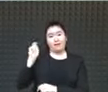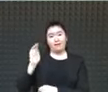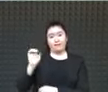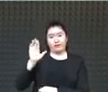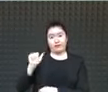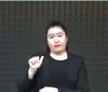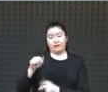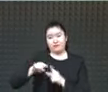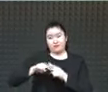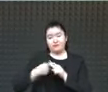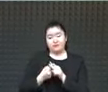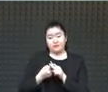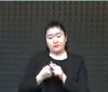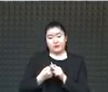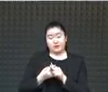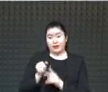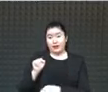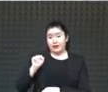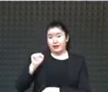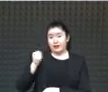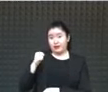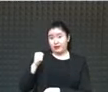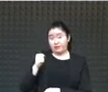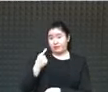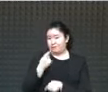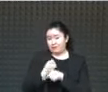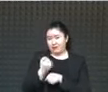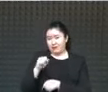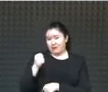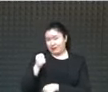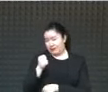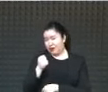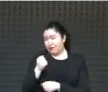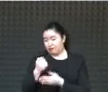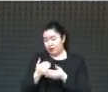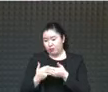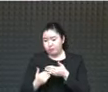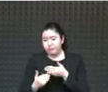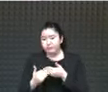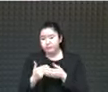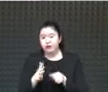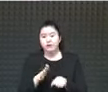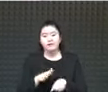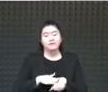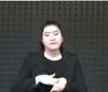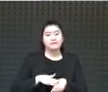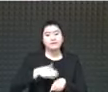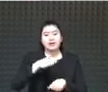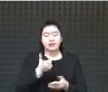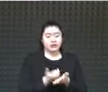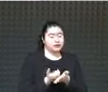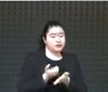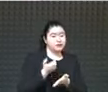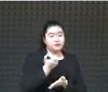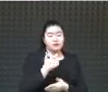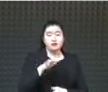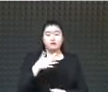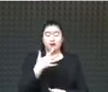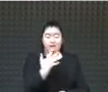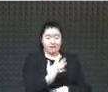de septiembre, del 1 de septiembre, hay un incremento de alrededor